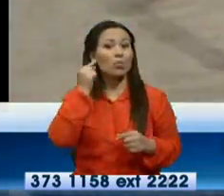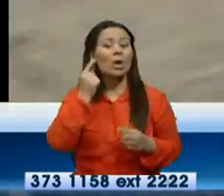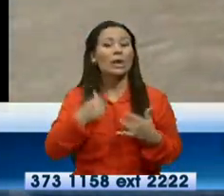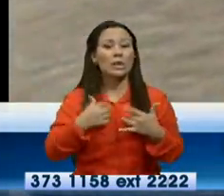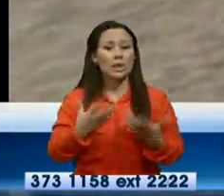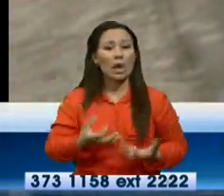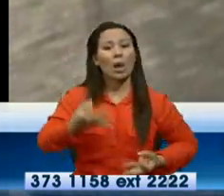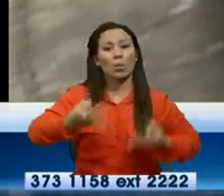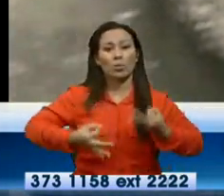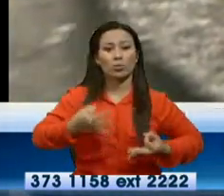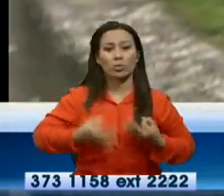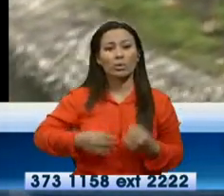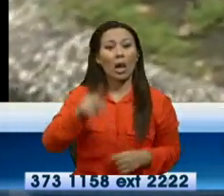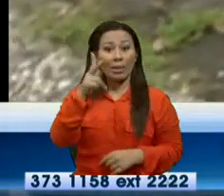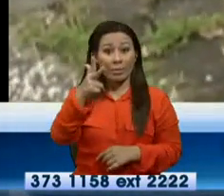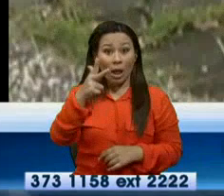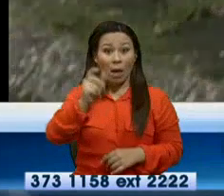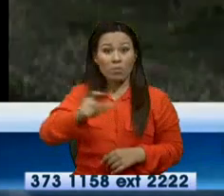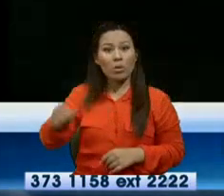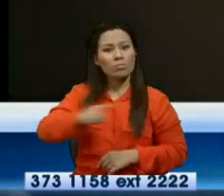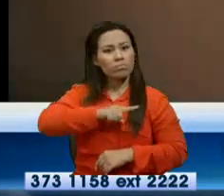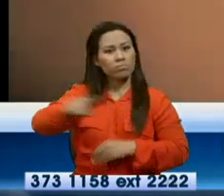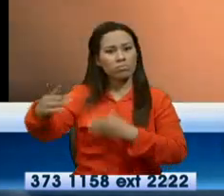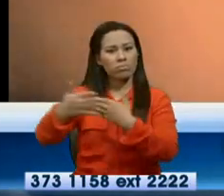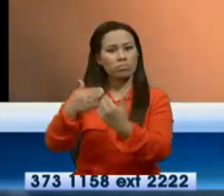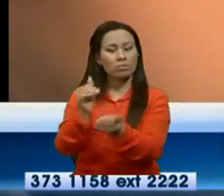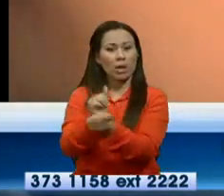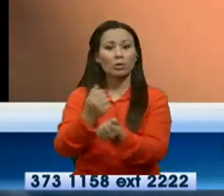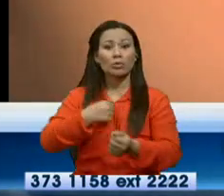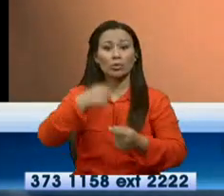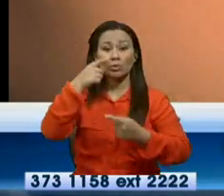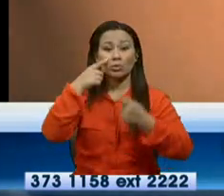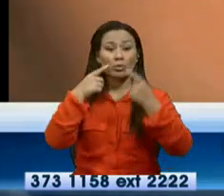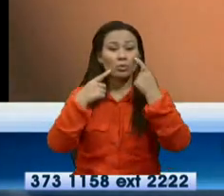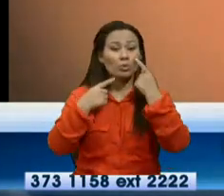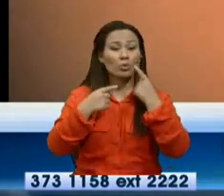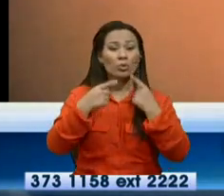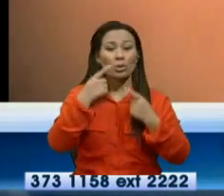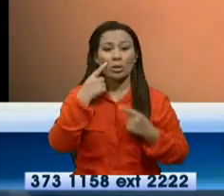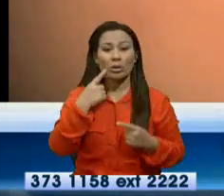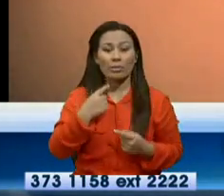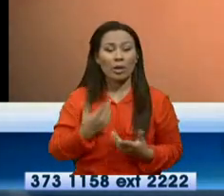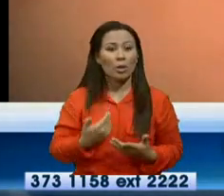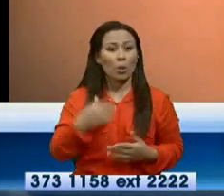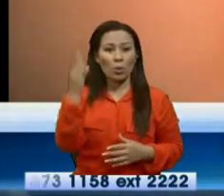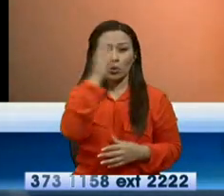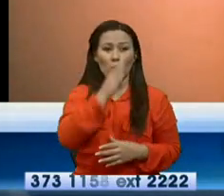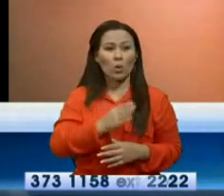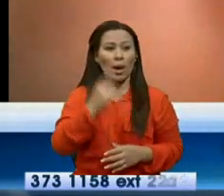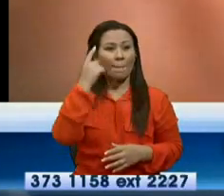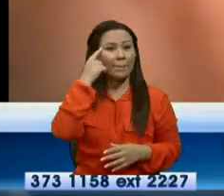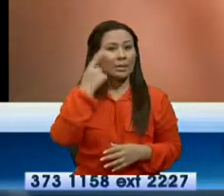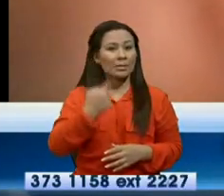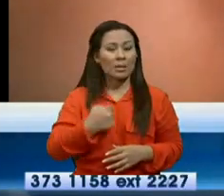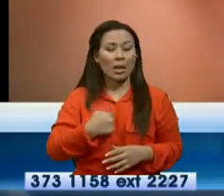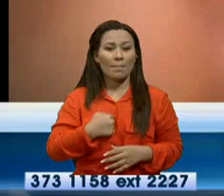las responsables sean sancionadas. Yo lloraba con el alma de mi vida. Nunca pensé que me iba a pasar